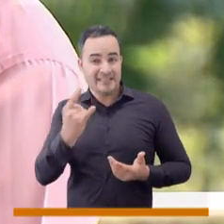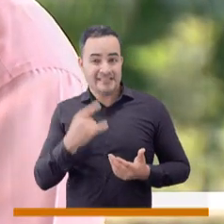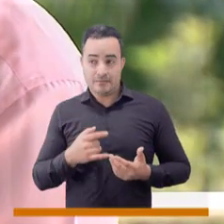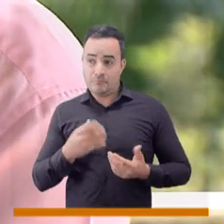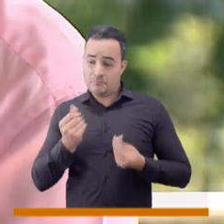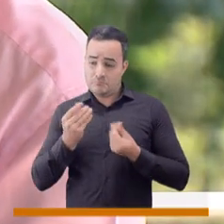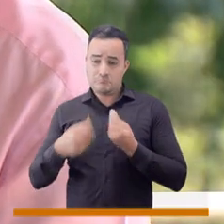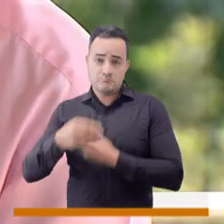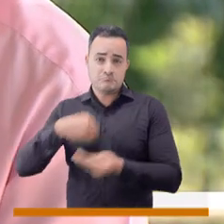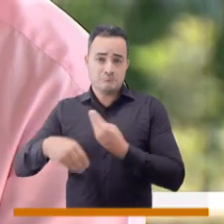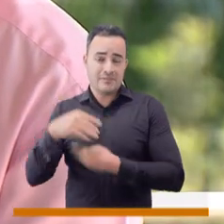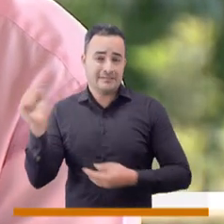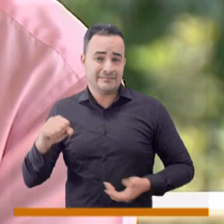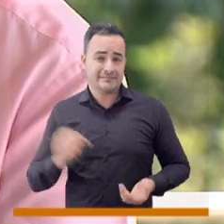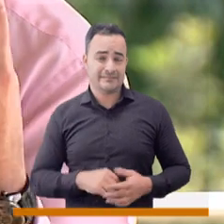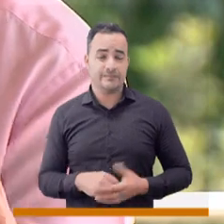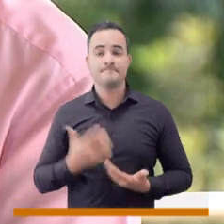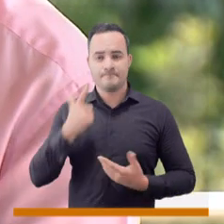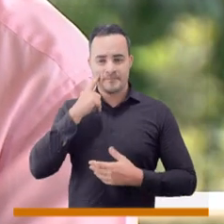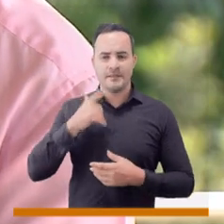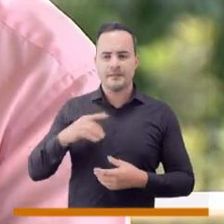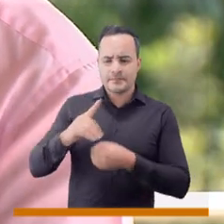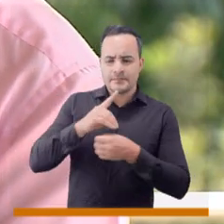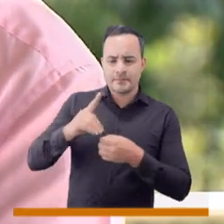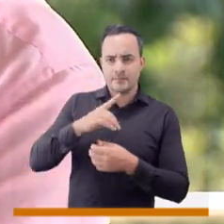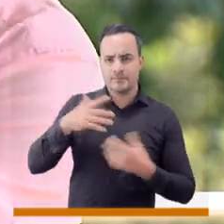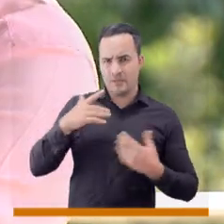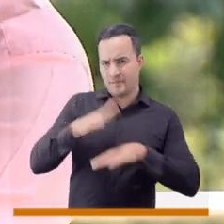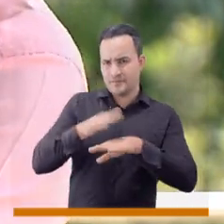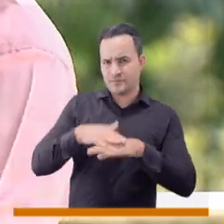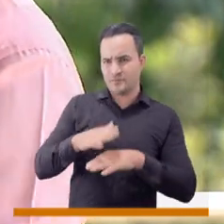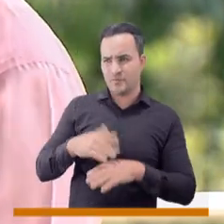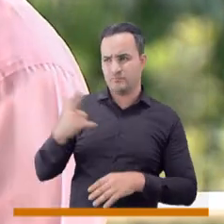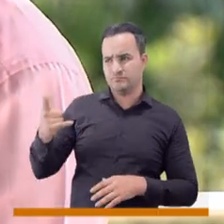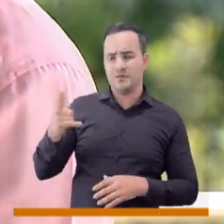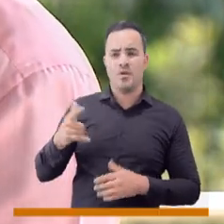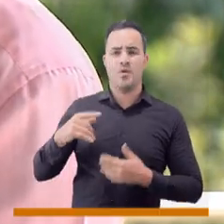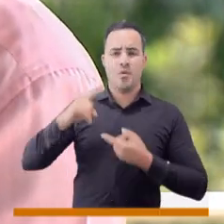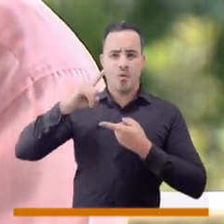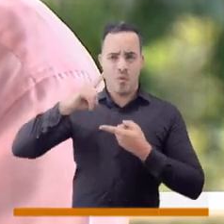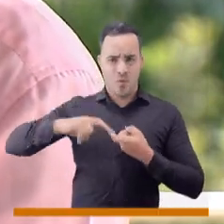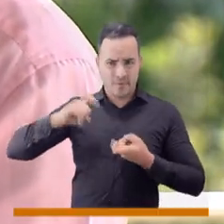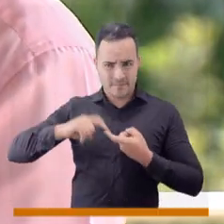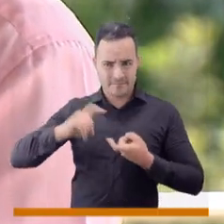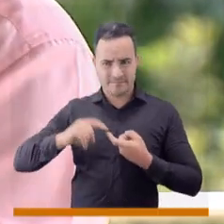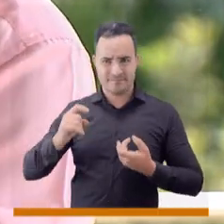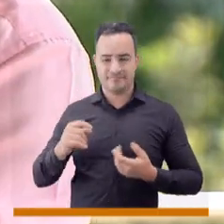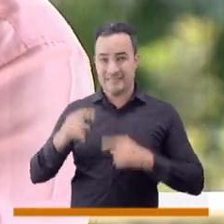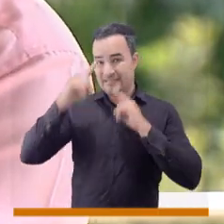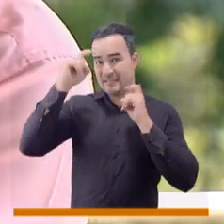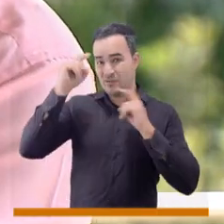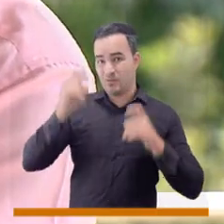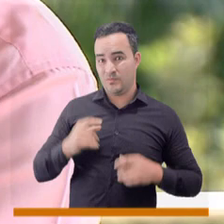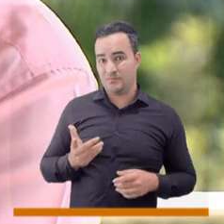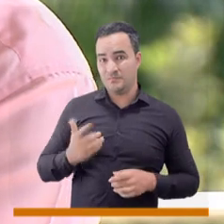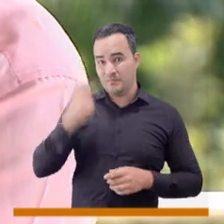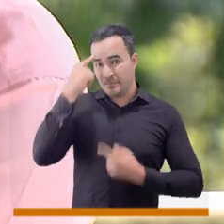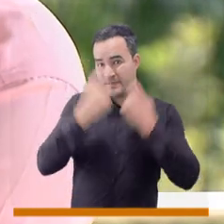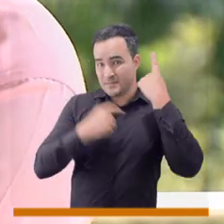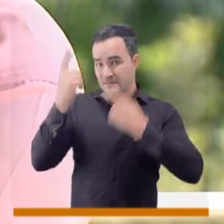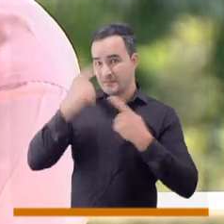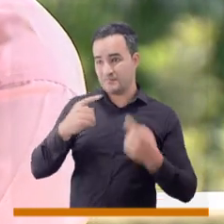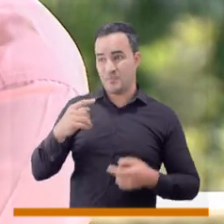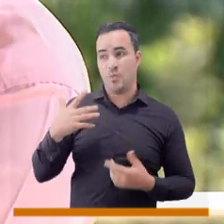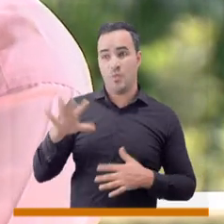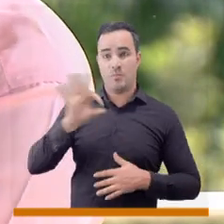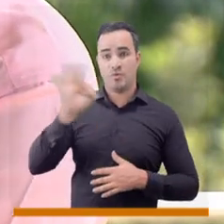ciudad. Y hay una cosa bien interesante, Caterine. El municipio, el distrito de Medellín es dueño del 50% de Tigo. Si pensáramos que